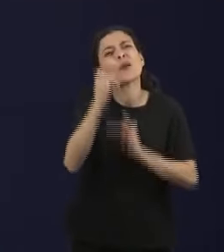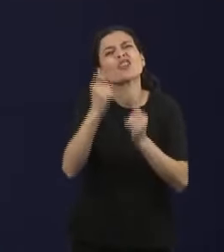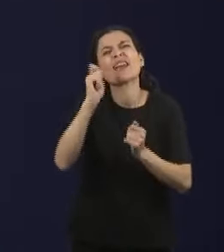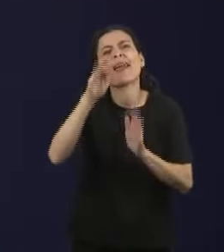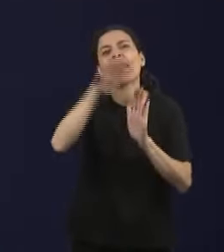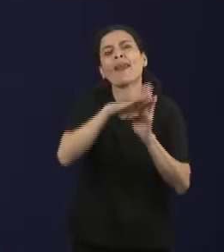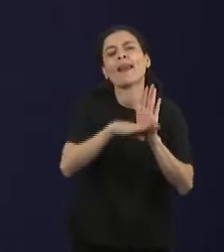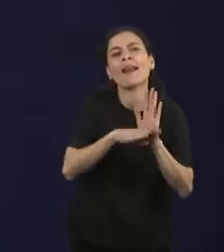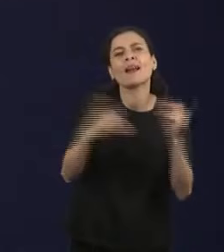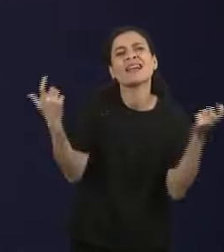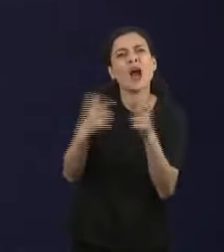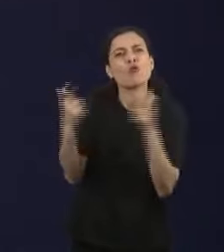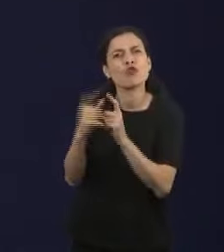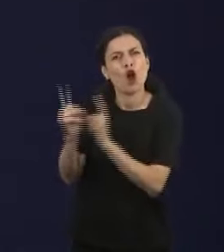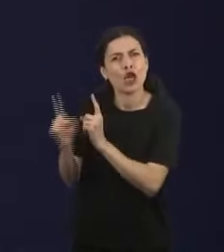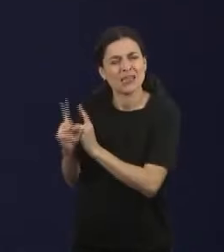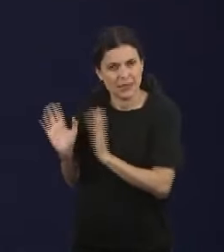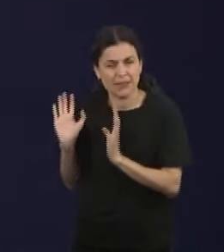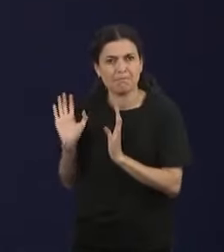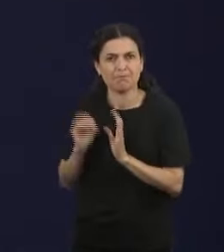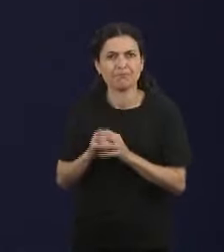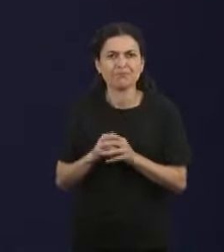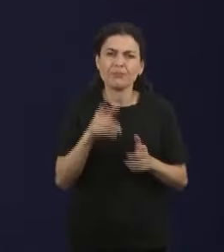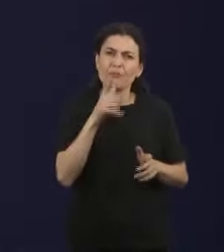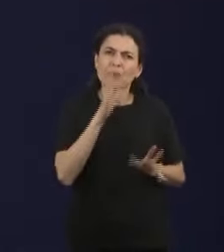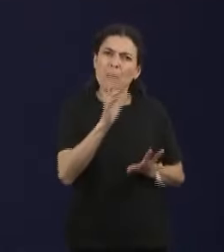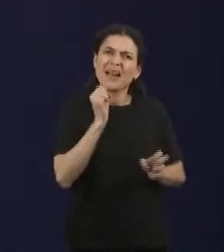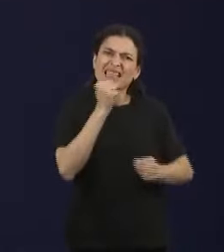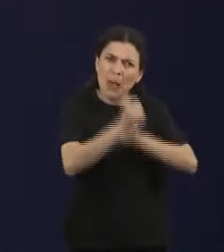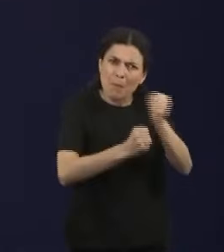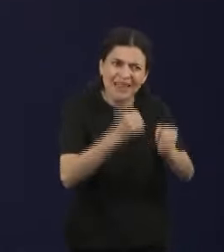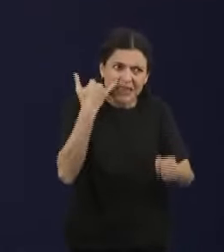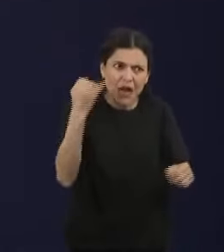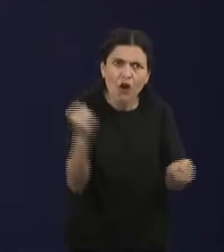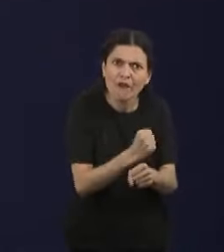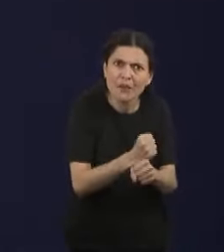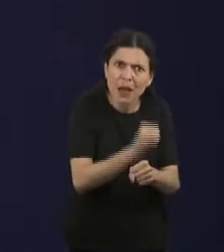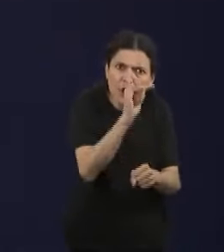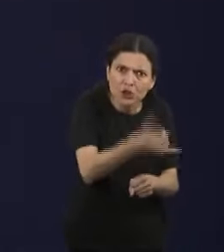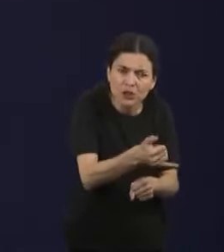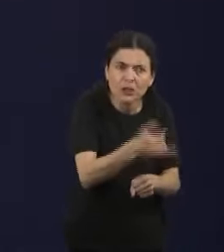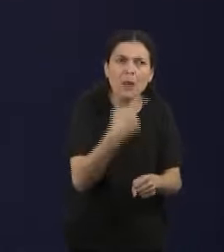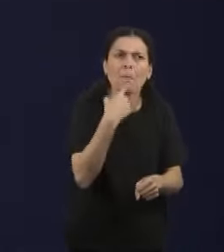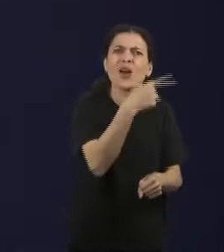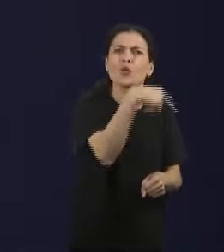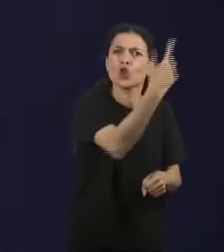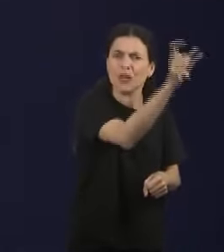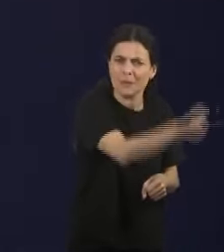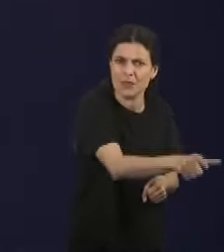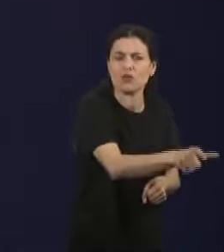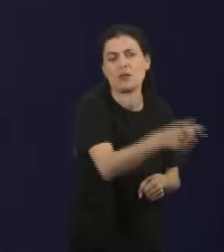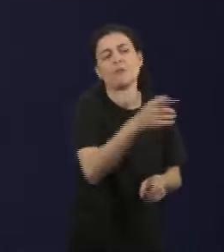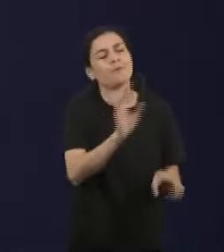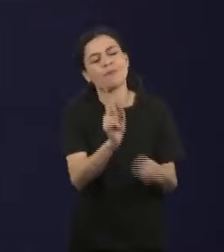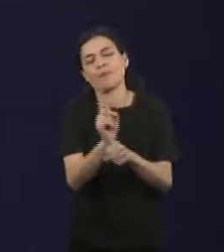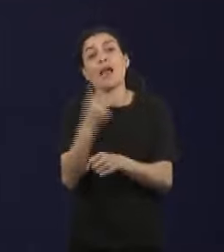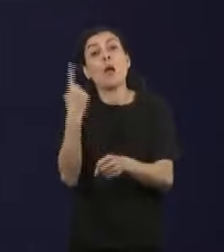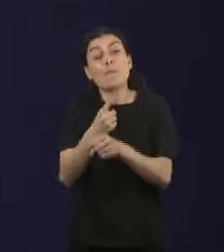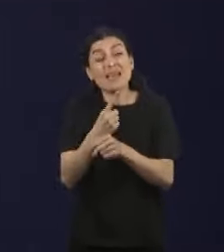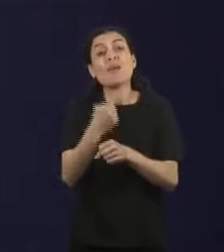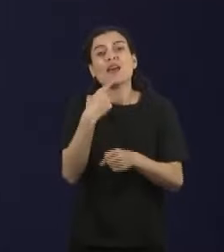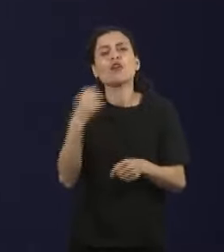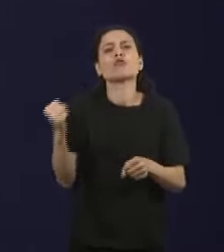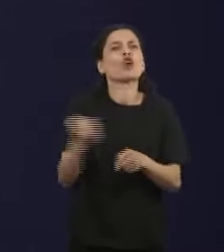que las las empresas las empresas las tenemos Bueno cuando tengamos como siempre apelando a la